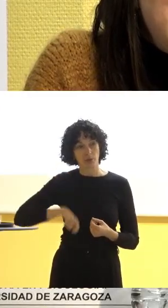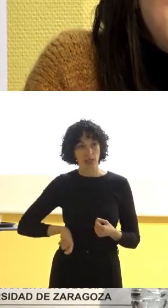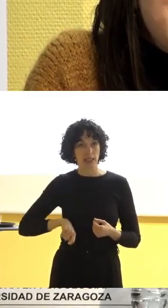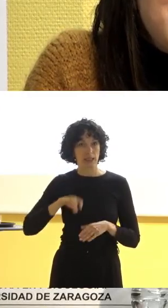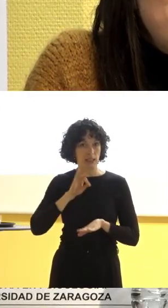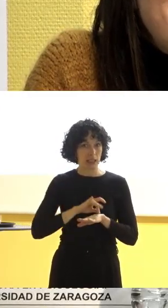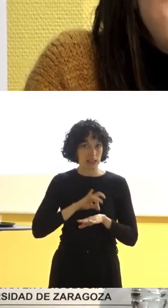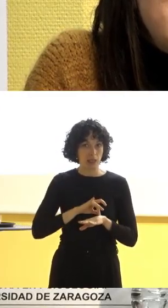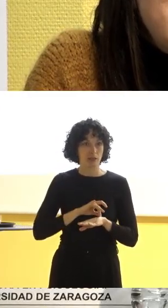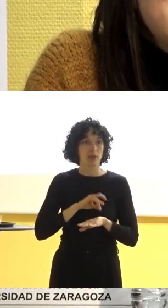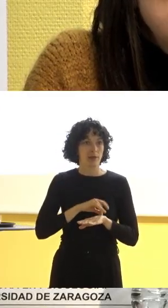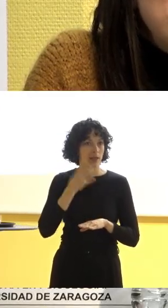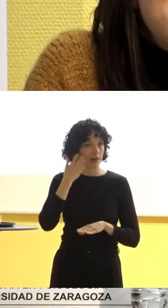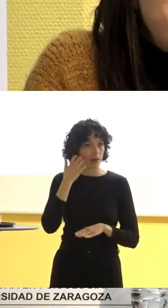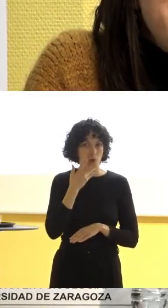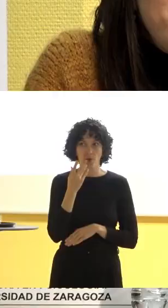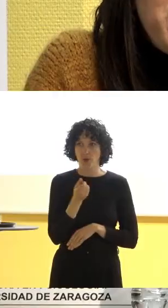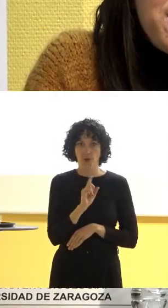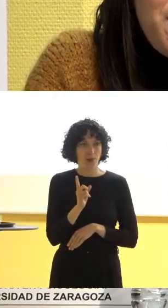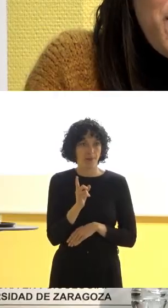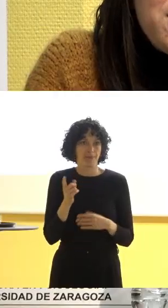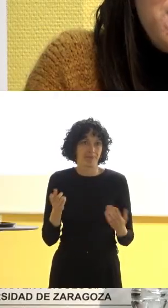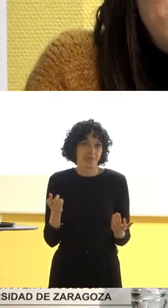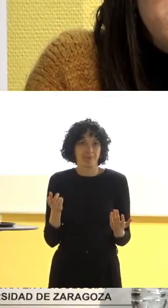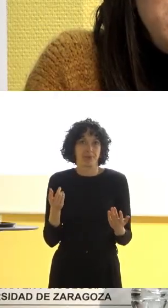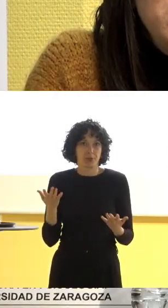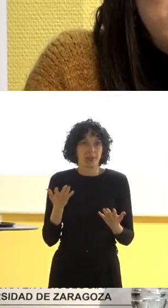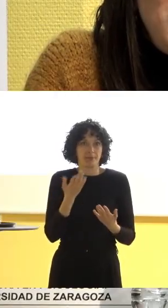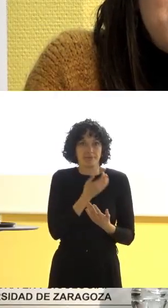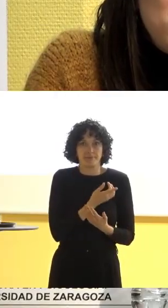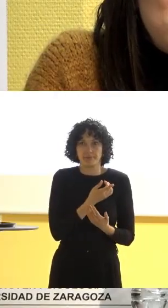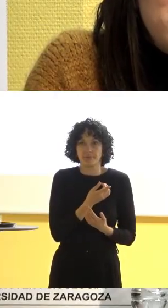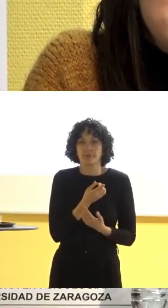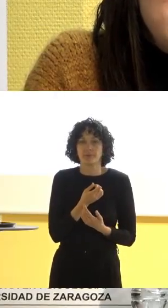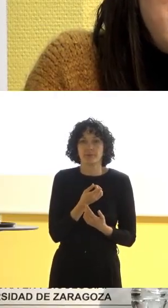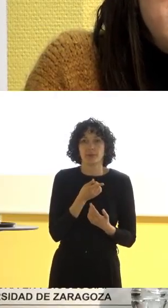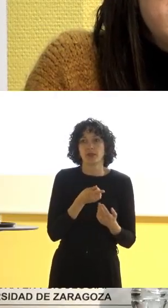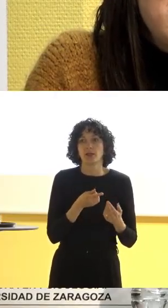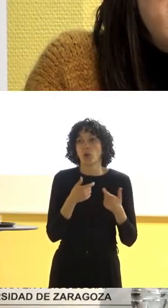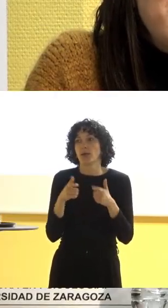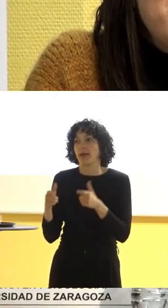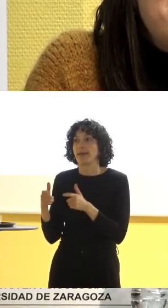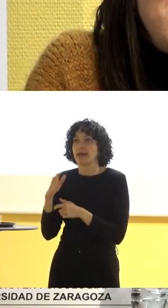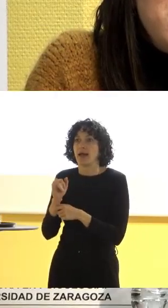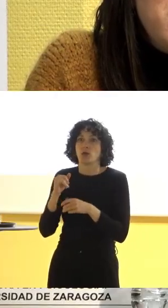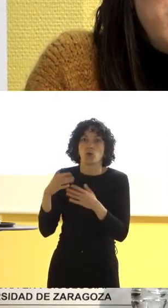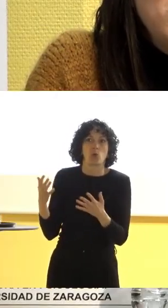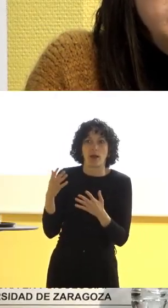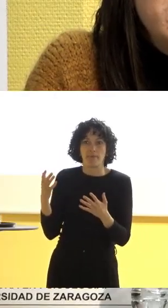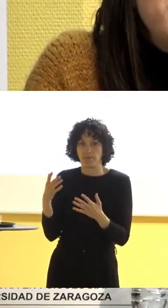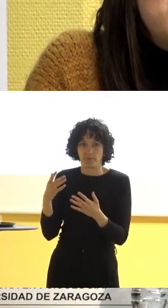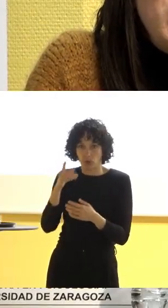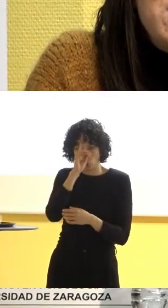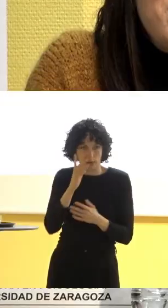de las enfermedades raras, pues es difícil también que sepan exactamente cuáles son estas unidades de experiencia,